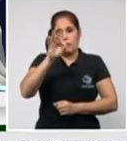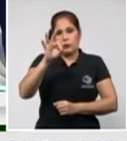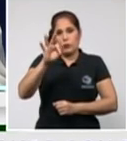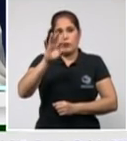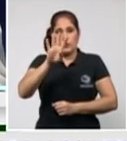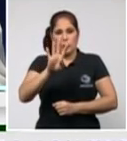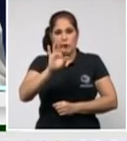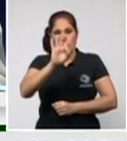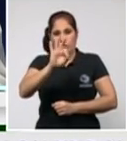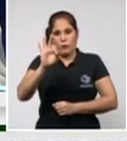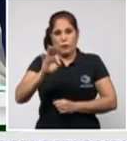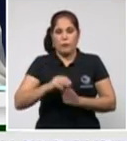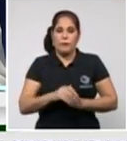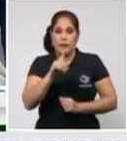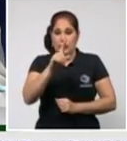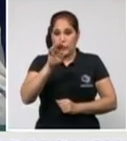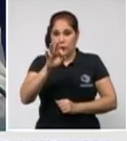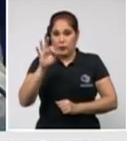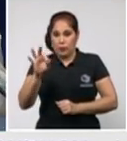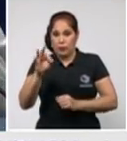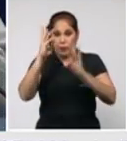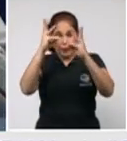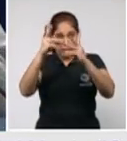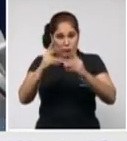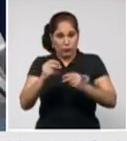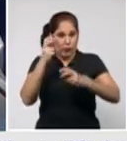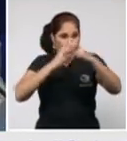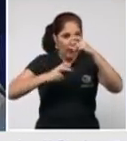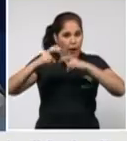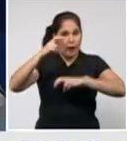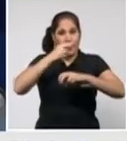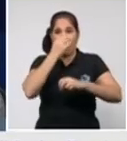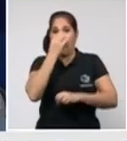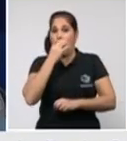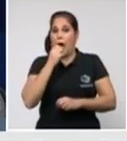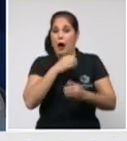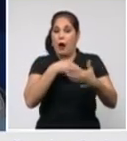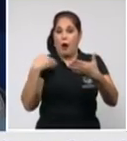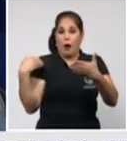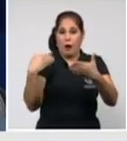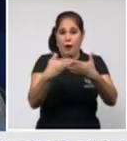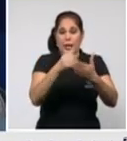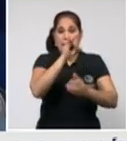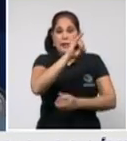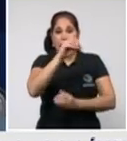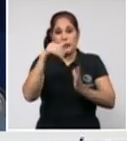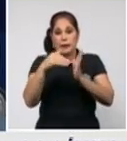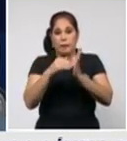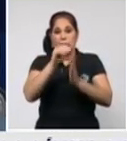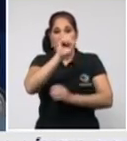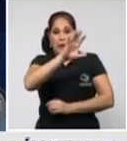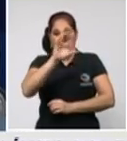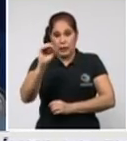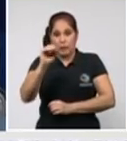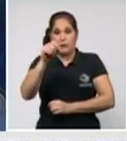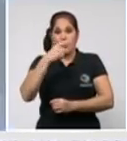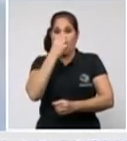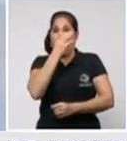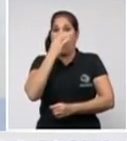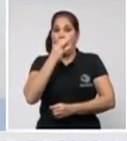188. Como resultado del análisis de estas 7.550 muestras, se